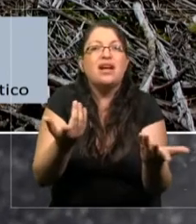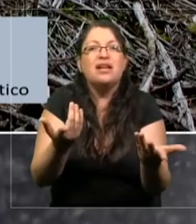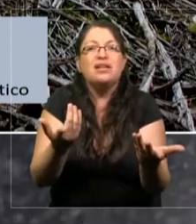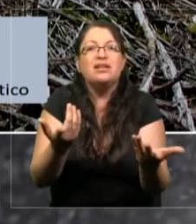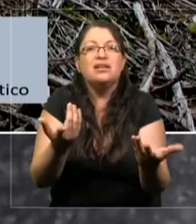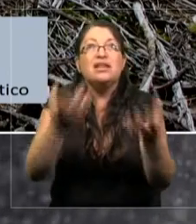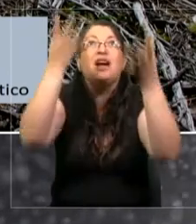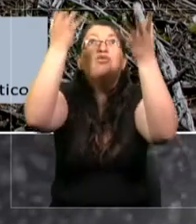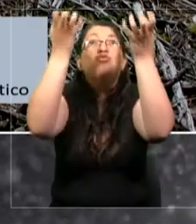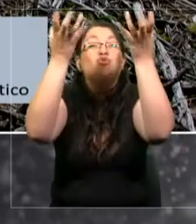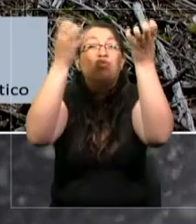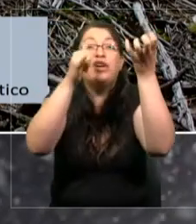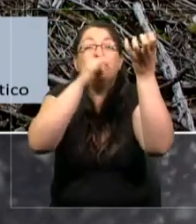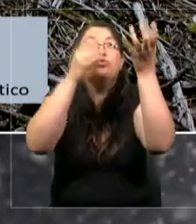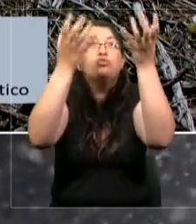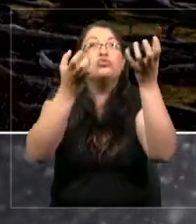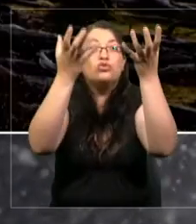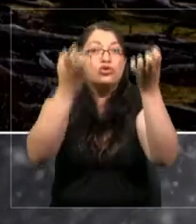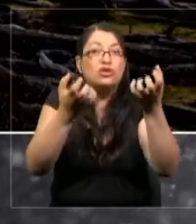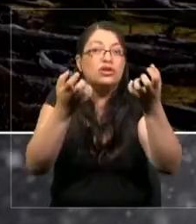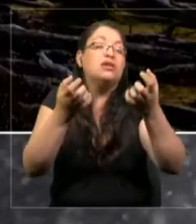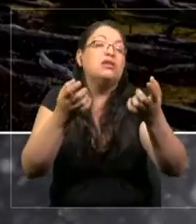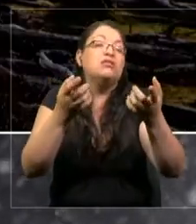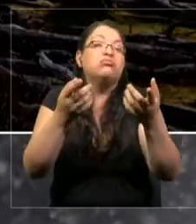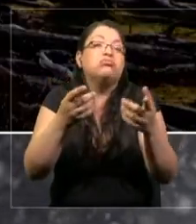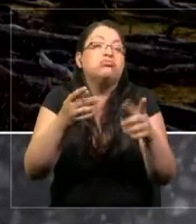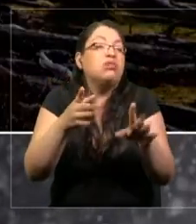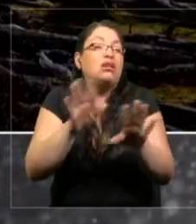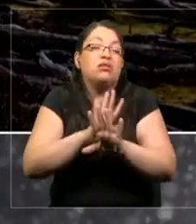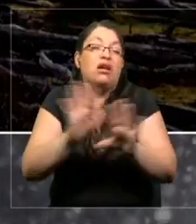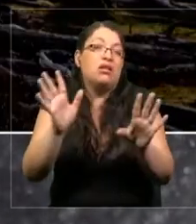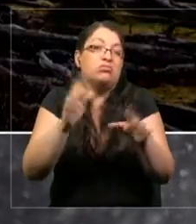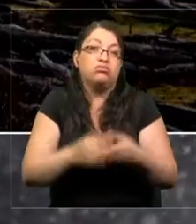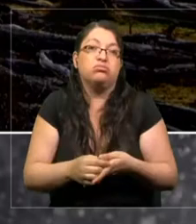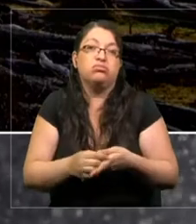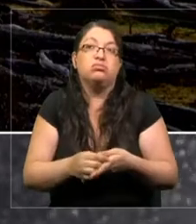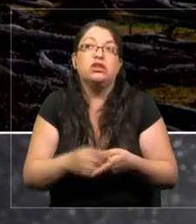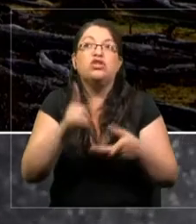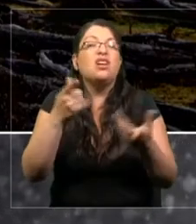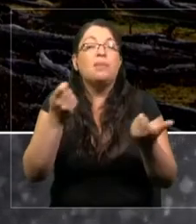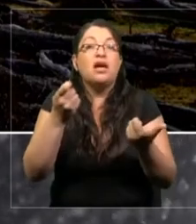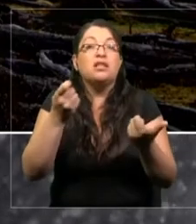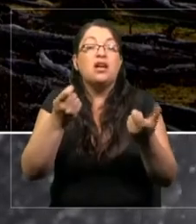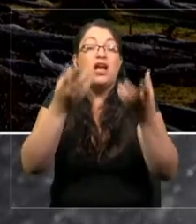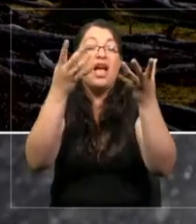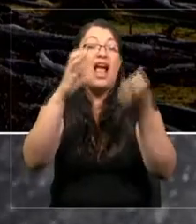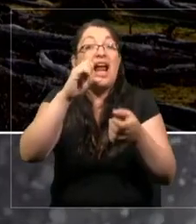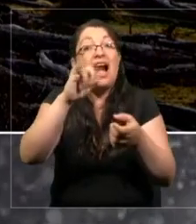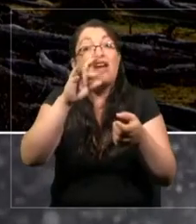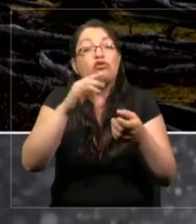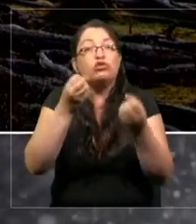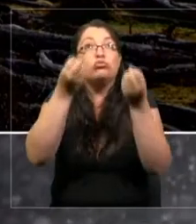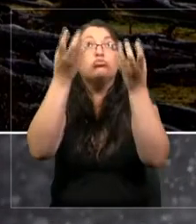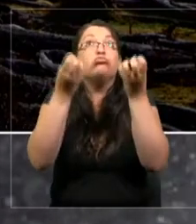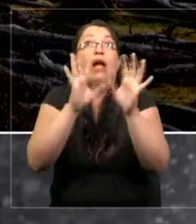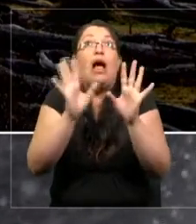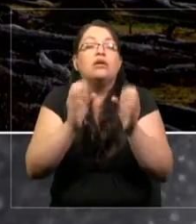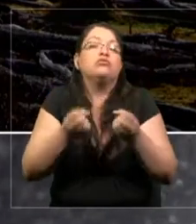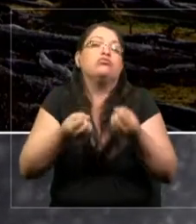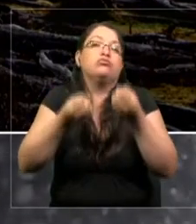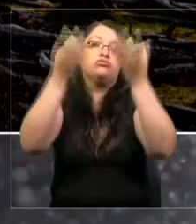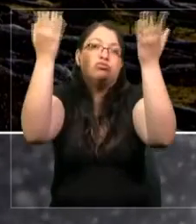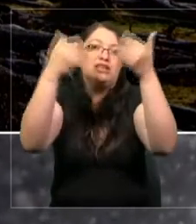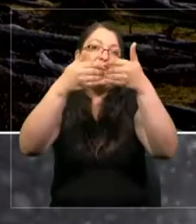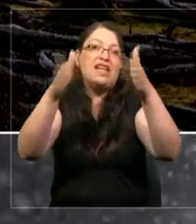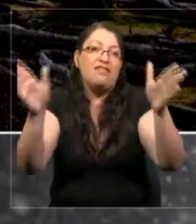capturar carbono y el carbono es liberado la atmósfera la restauración entonces de estos ecosistemas fueguino es un proceso del cual